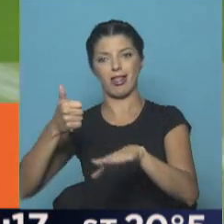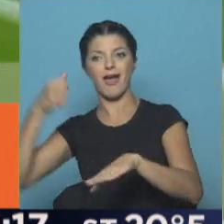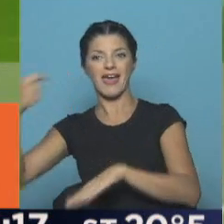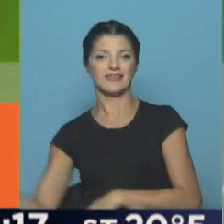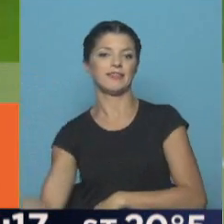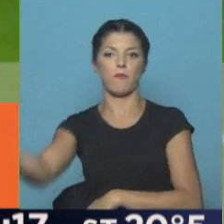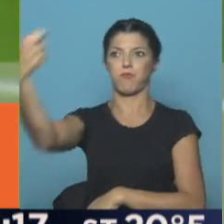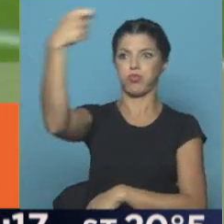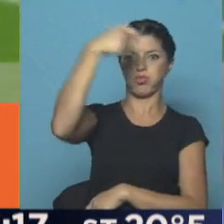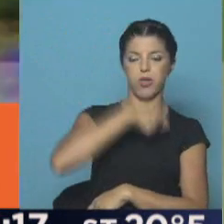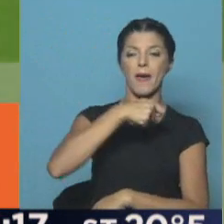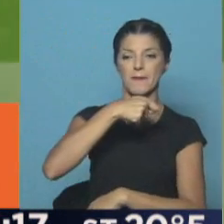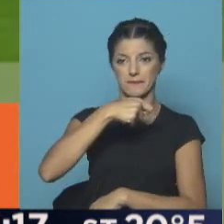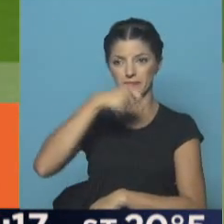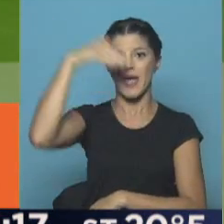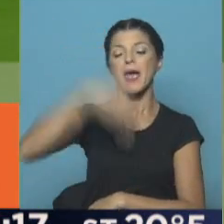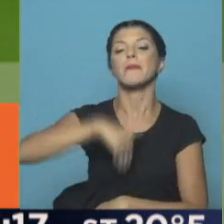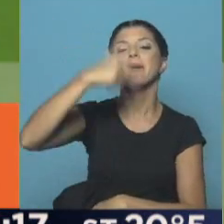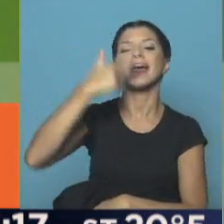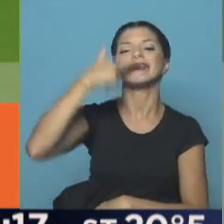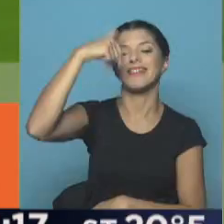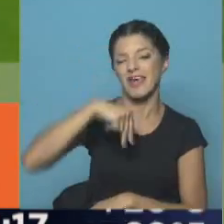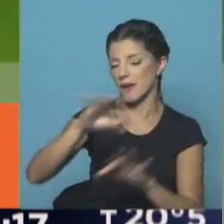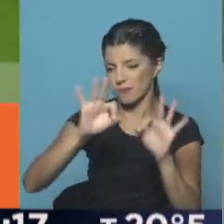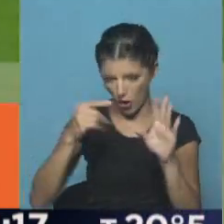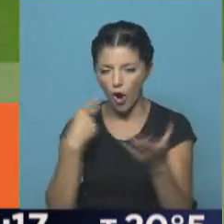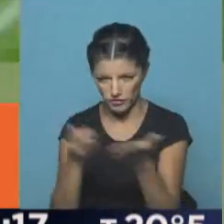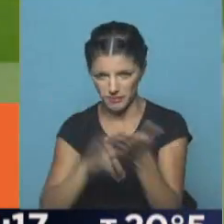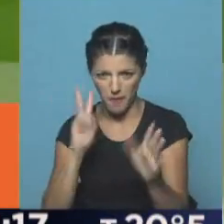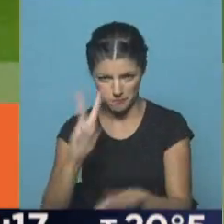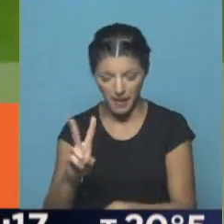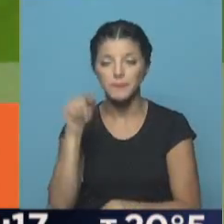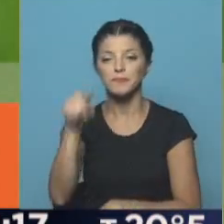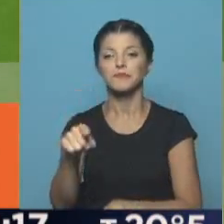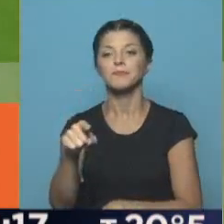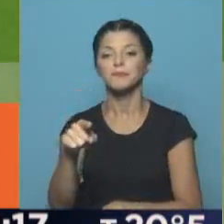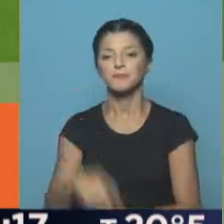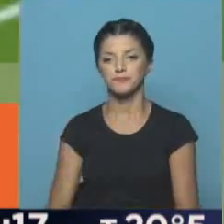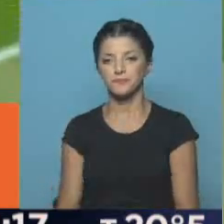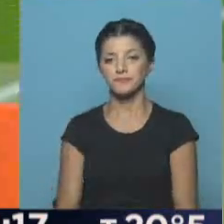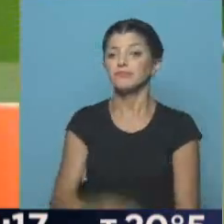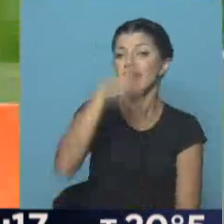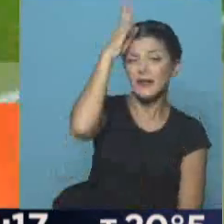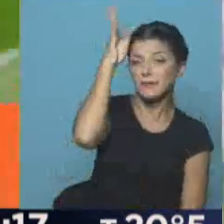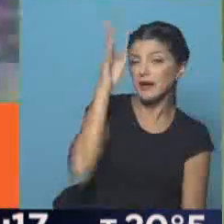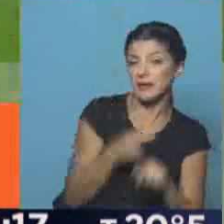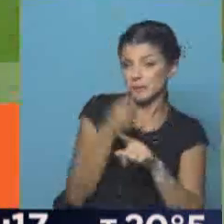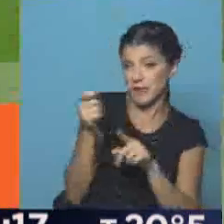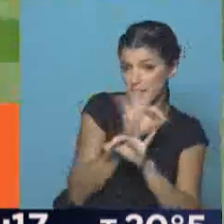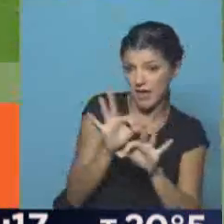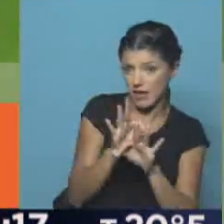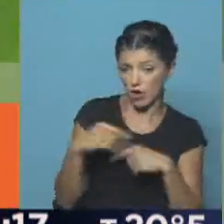atrás, y la MCN funciona a la perfección. La vemos de nuevo. Rakitic, conducción. Neymar, que no engancha, sino que va al